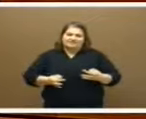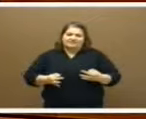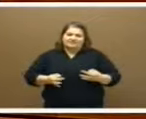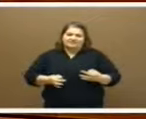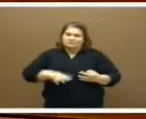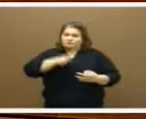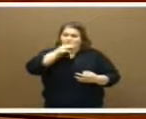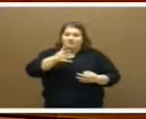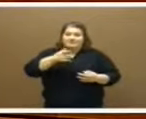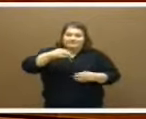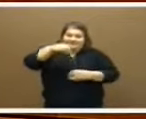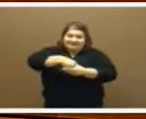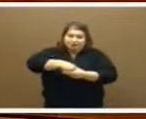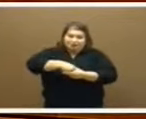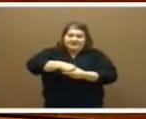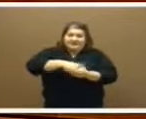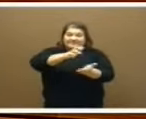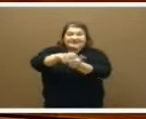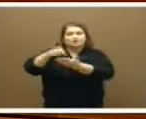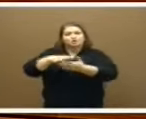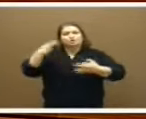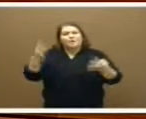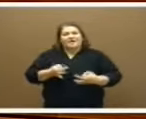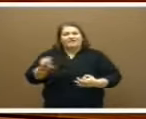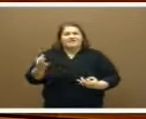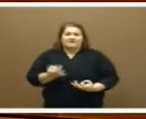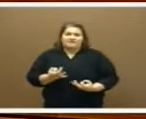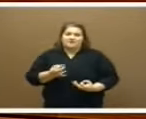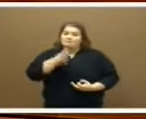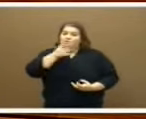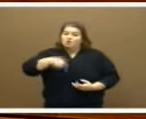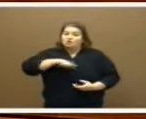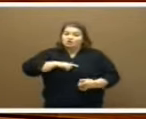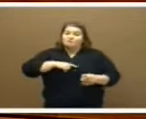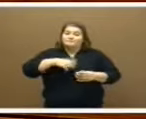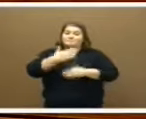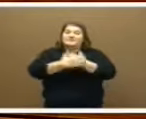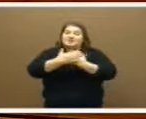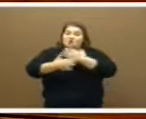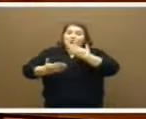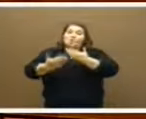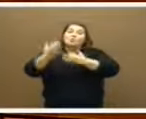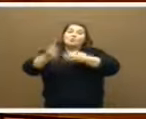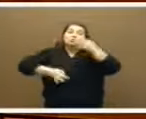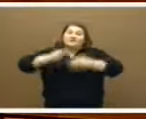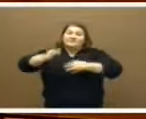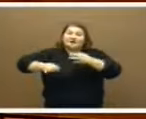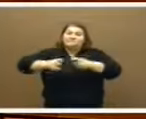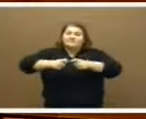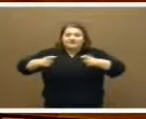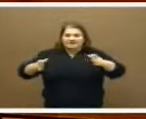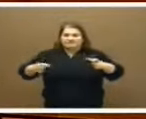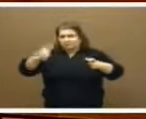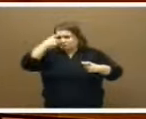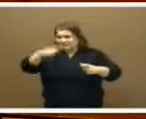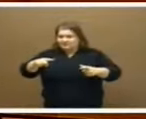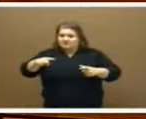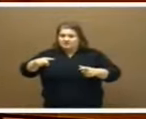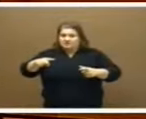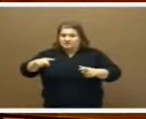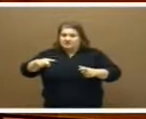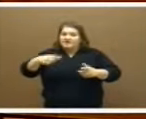en los centros. Cada vez hay más judiciales remitidos por el Ministerio de Justicia para el cumplimiento de condena. Usted sabe que esos centros no